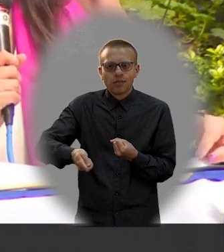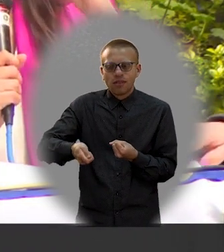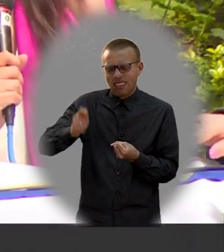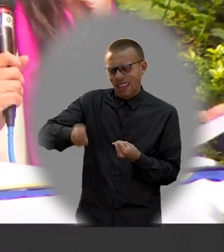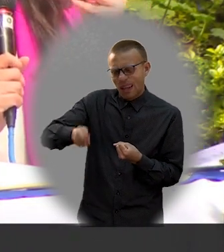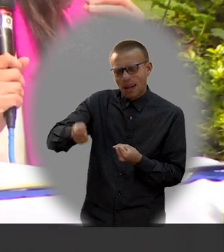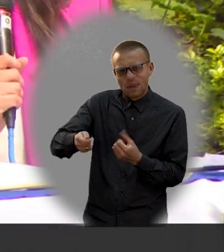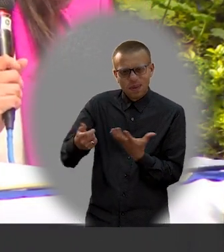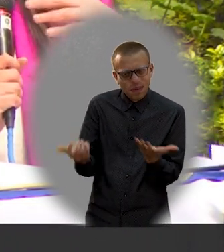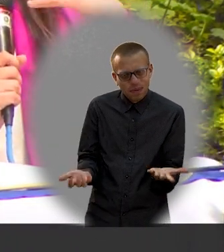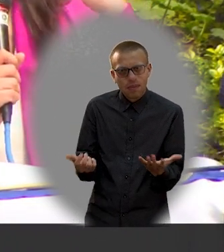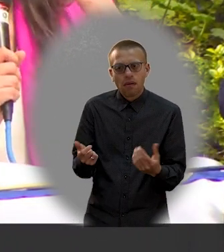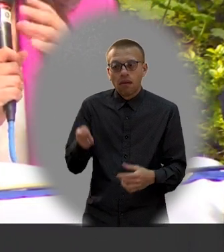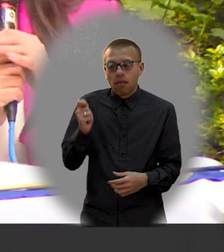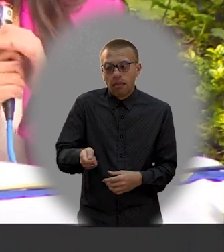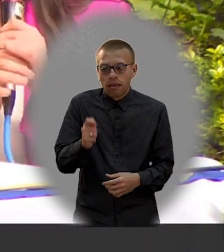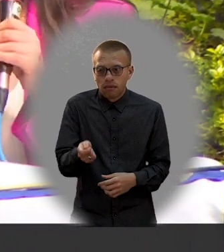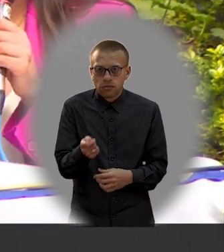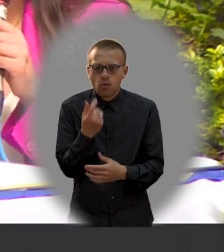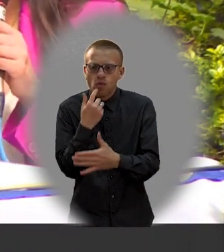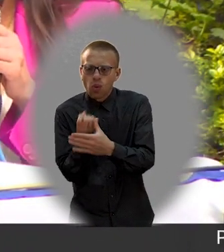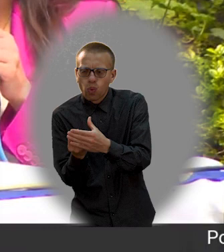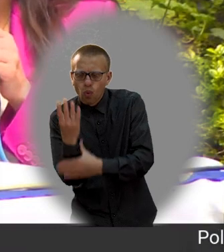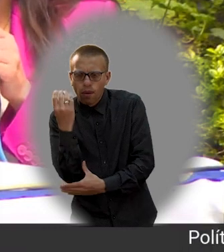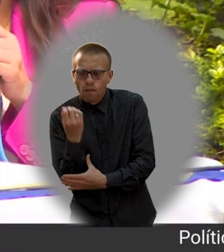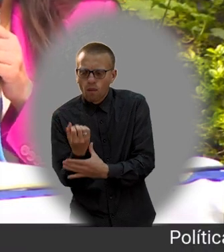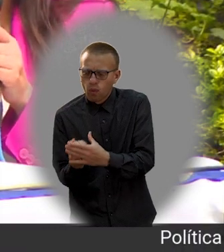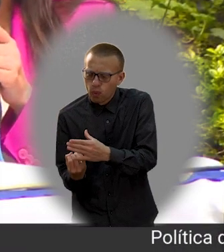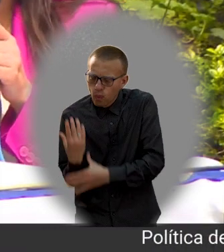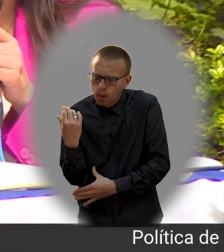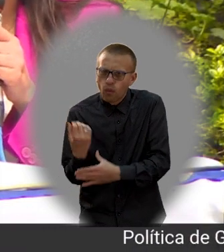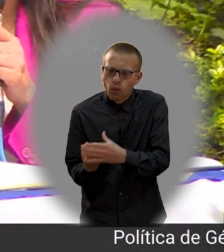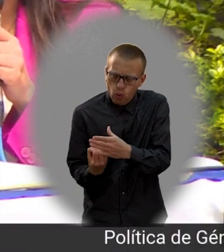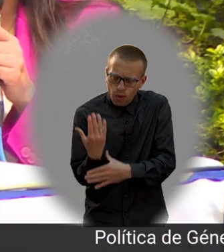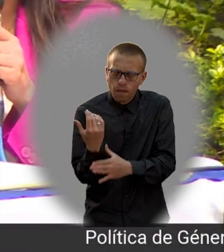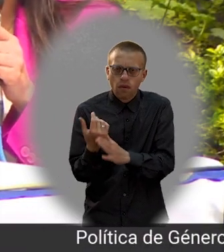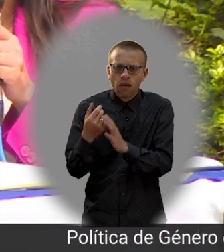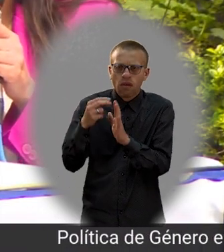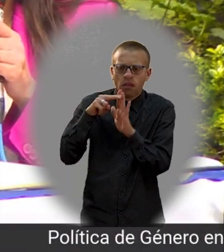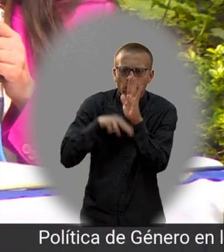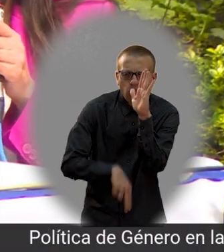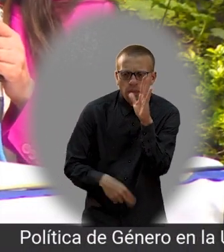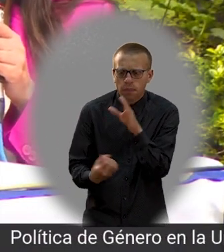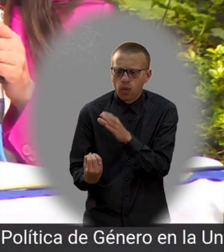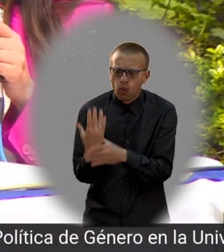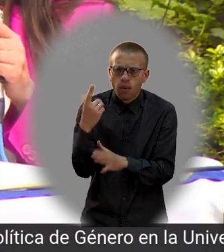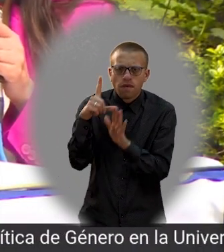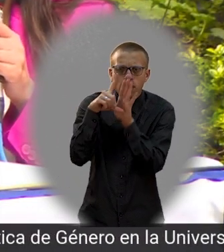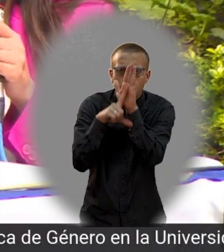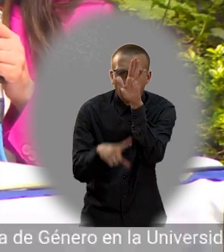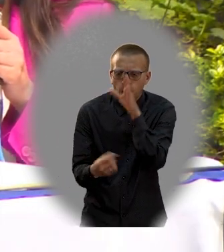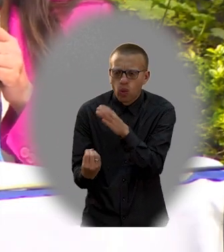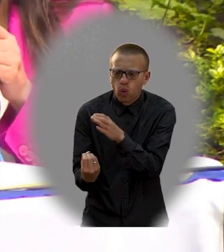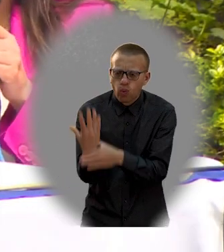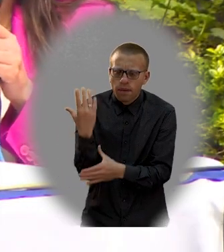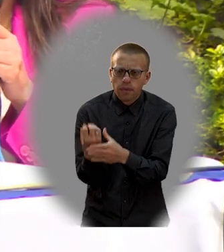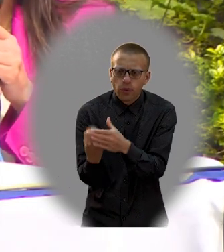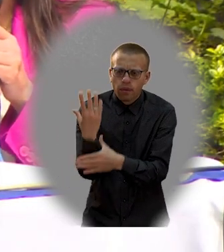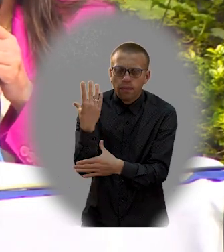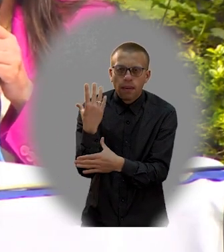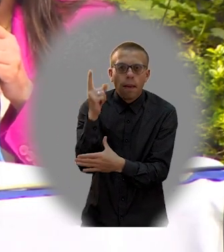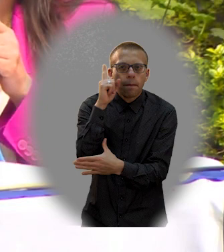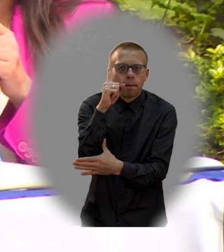avanzar muchísimo, puede incorporar estándares, puede hacer llamados muy importantes, pero mientras no se generen esos lazos